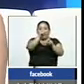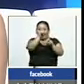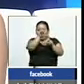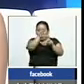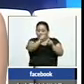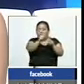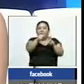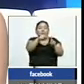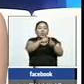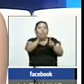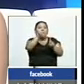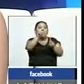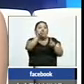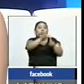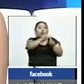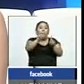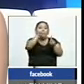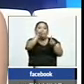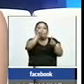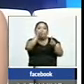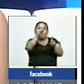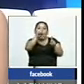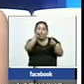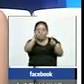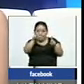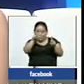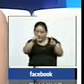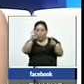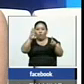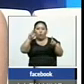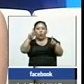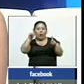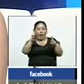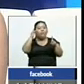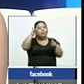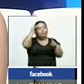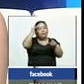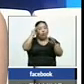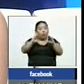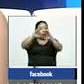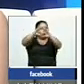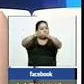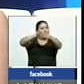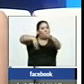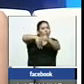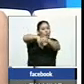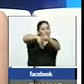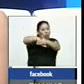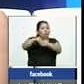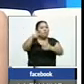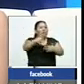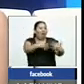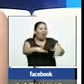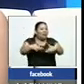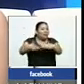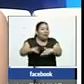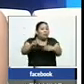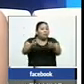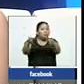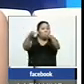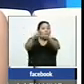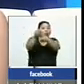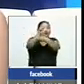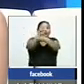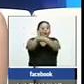Deportes de El Salvador, Yamil Bukele, y también vamos a hablar de los equipos de la Primera División de Fútbol y por supuesto la actividad de la Sub-23